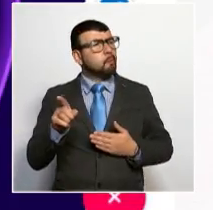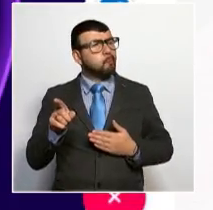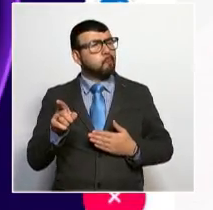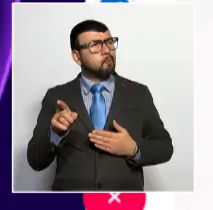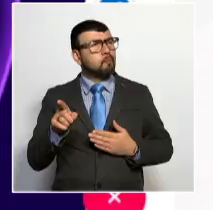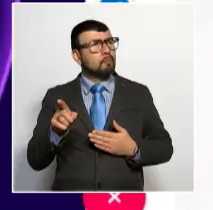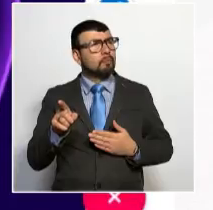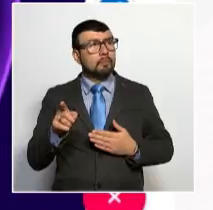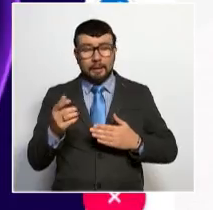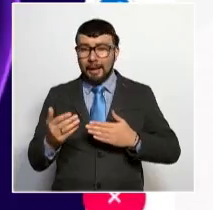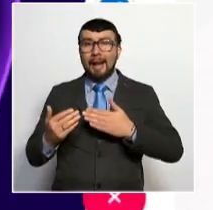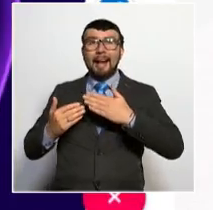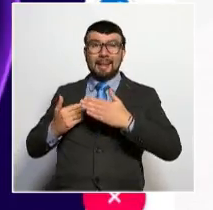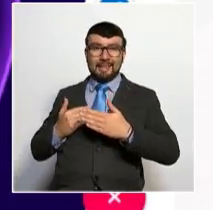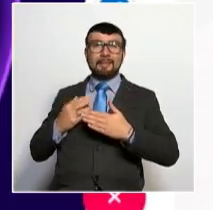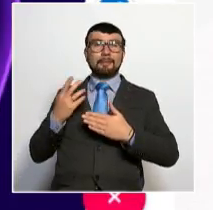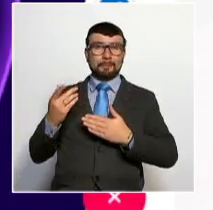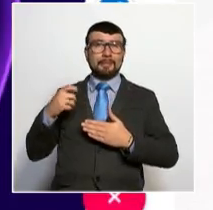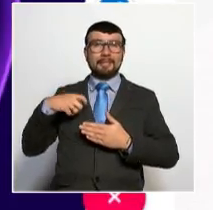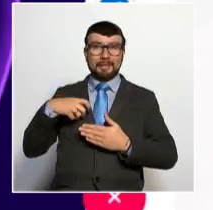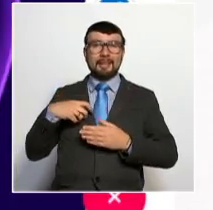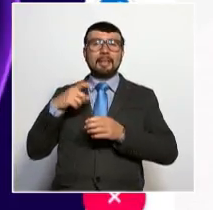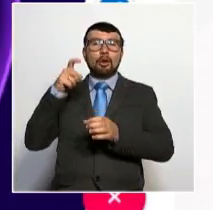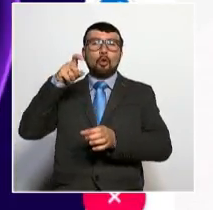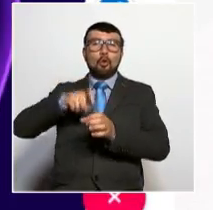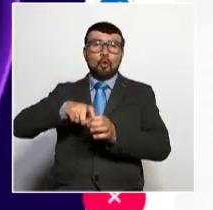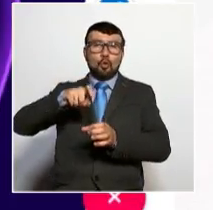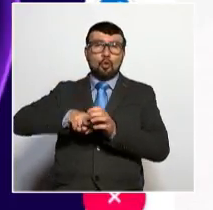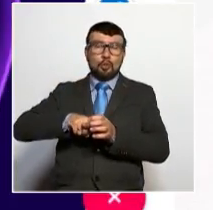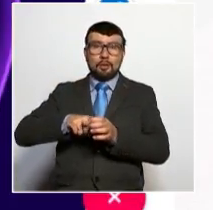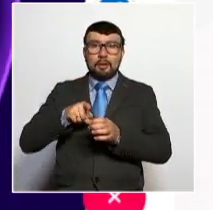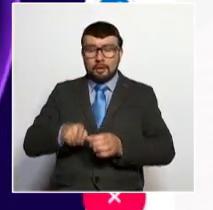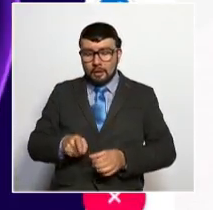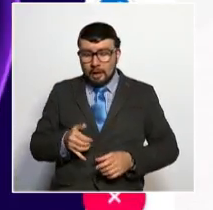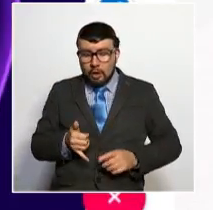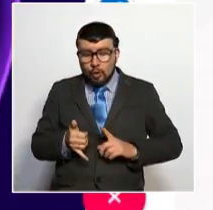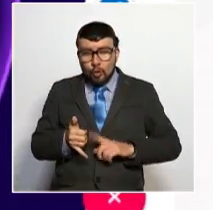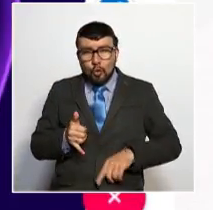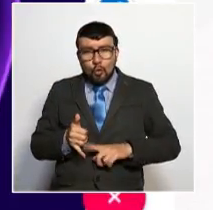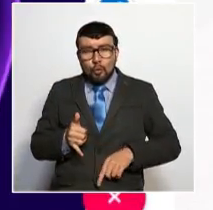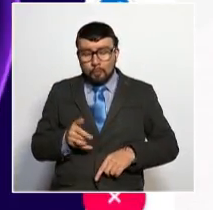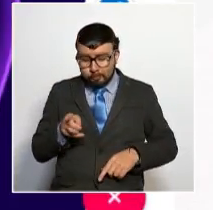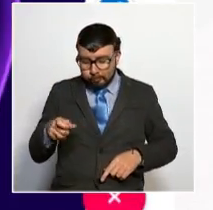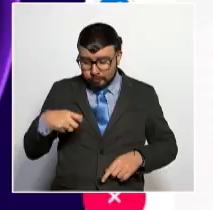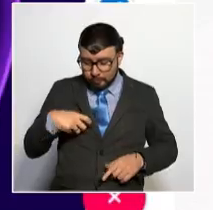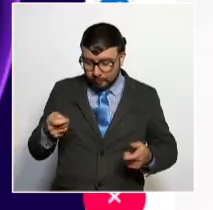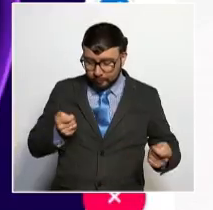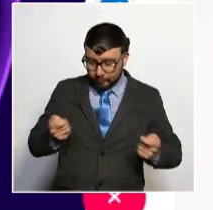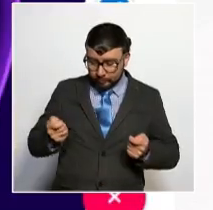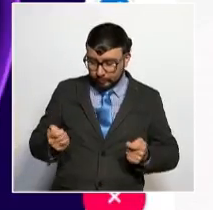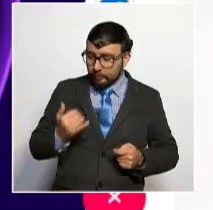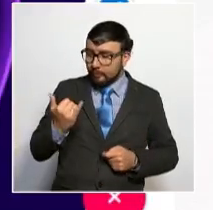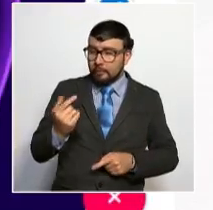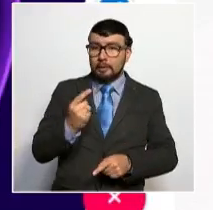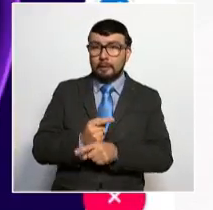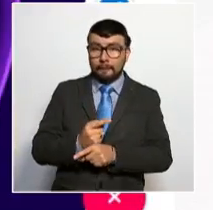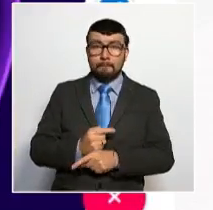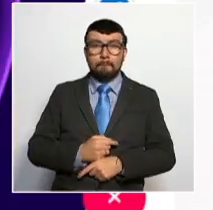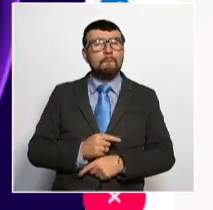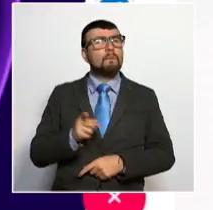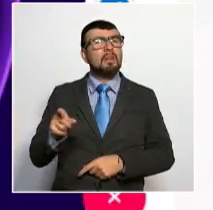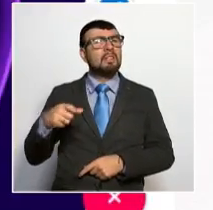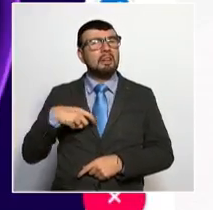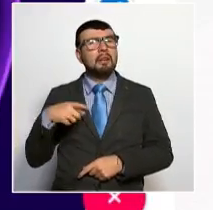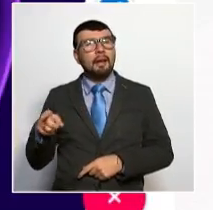parte de atrás es la columna. Aquí tenemos la columna y el coxis. Toda esta parte, el sacro y el coxis, que también tienen que ver